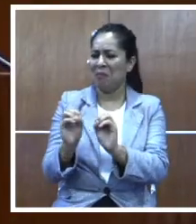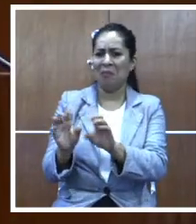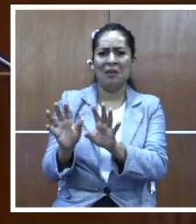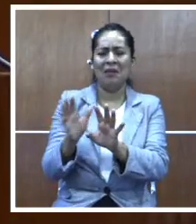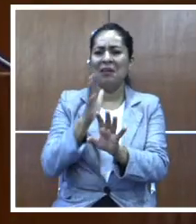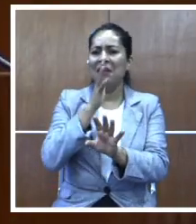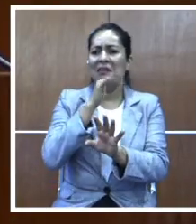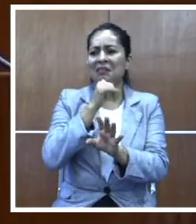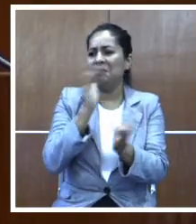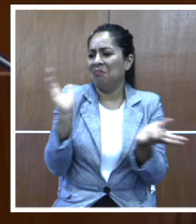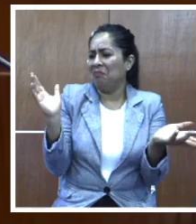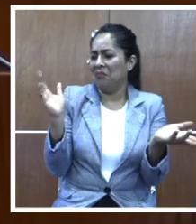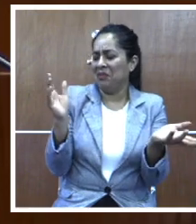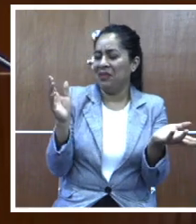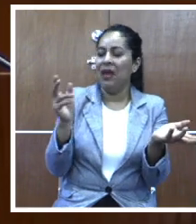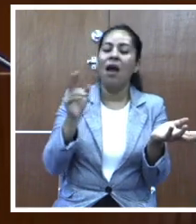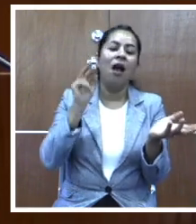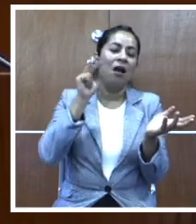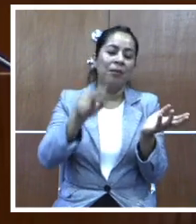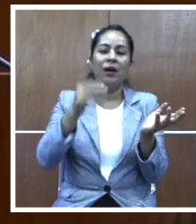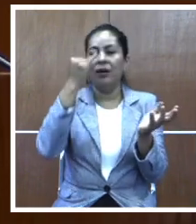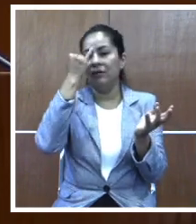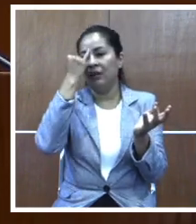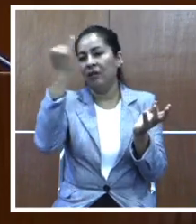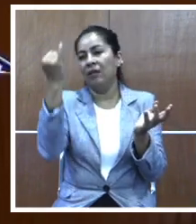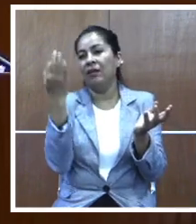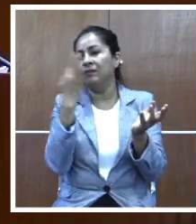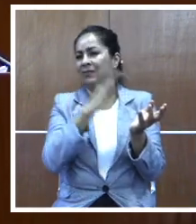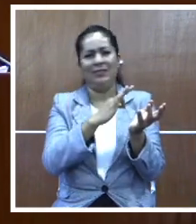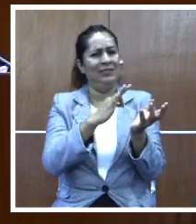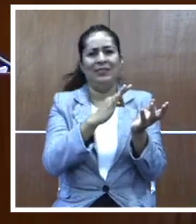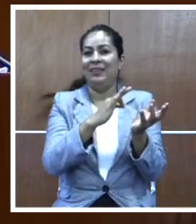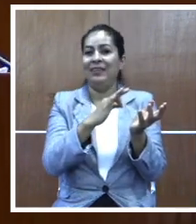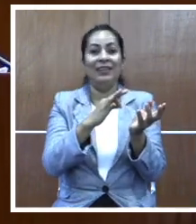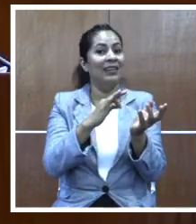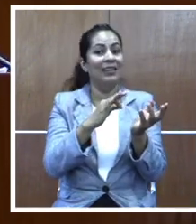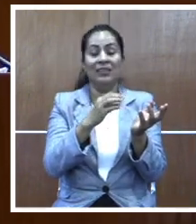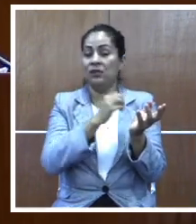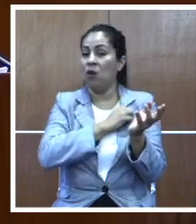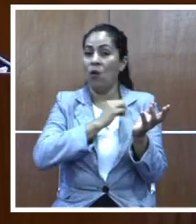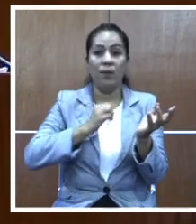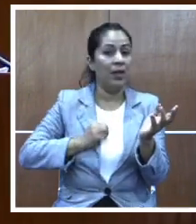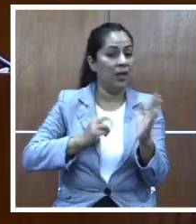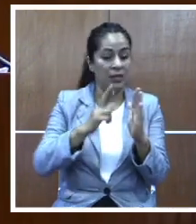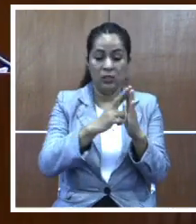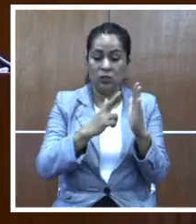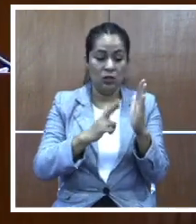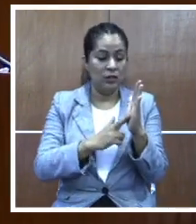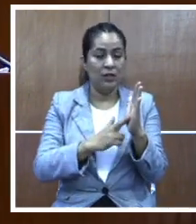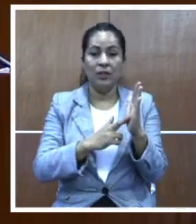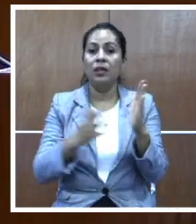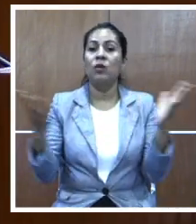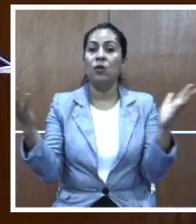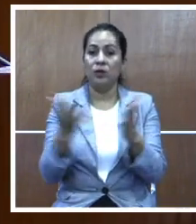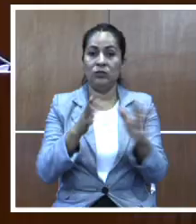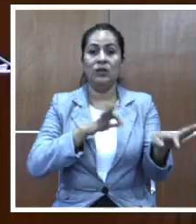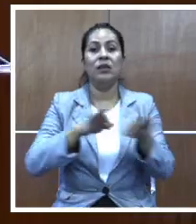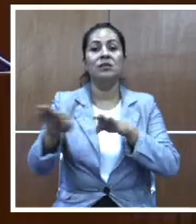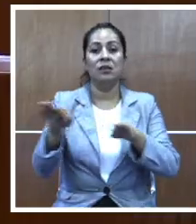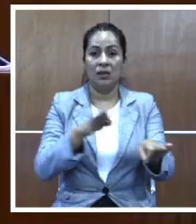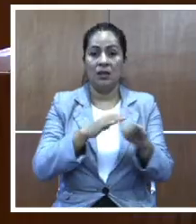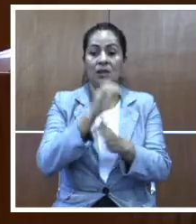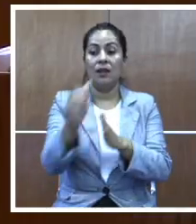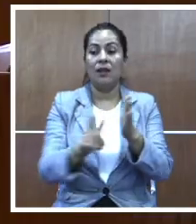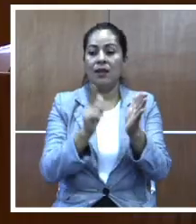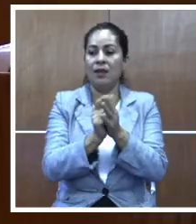pueda interpretarse de manera discrecional, es la guía obligatoria de nuestro actuar. La ley orgánica